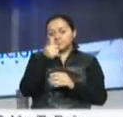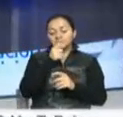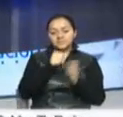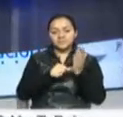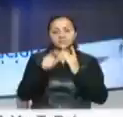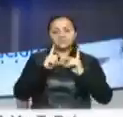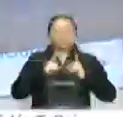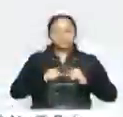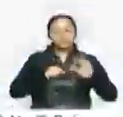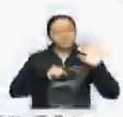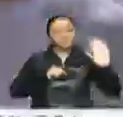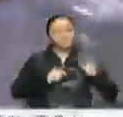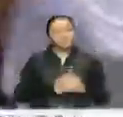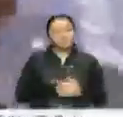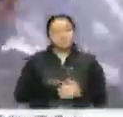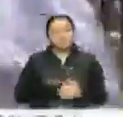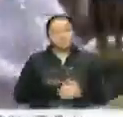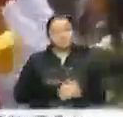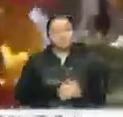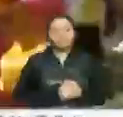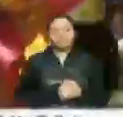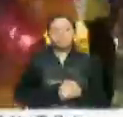país.